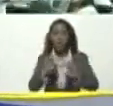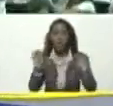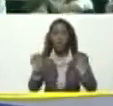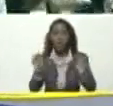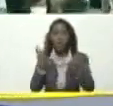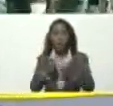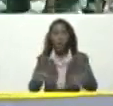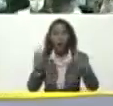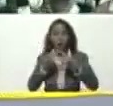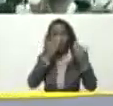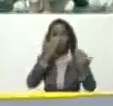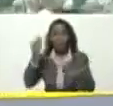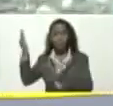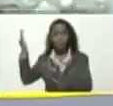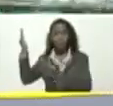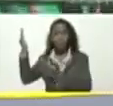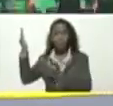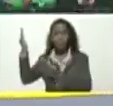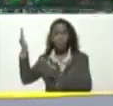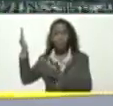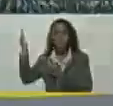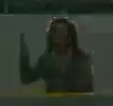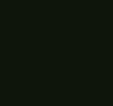valores. Adelante, por favor.